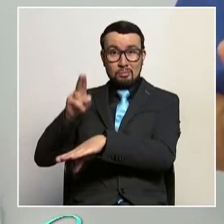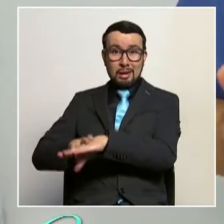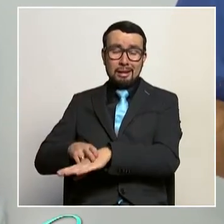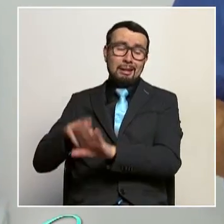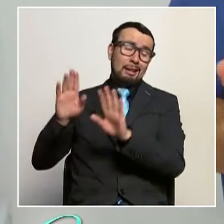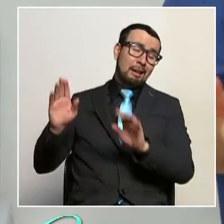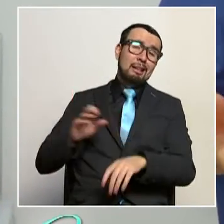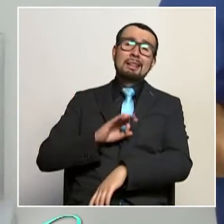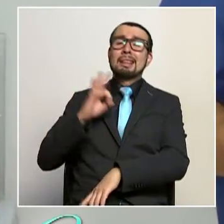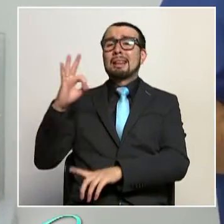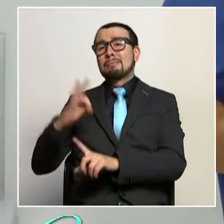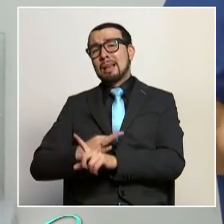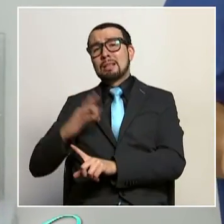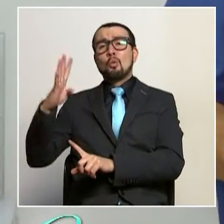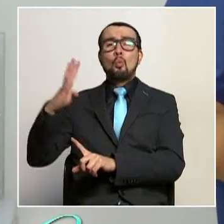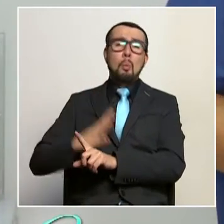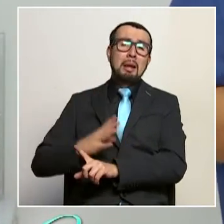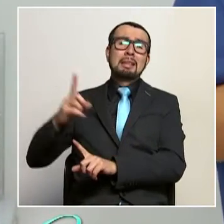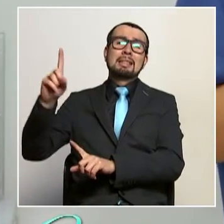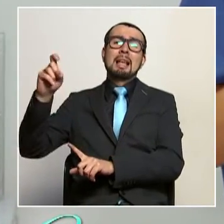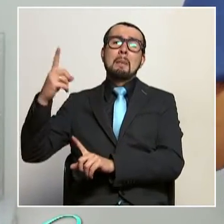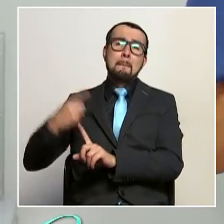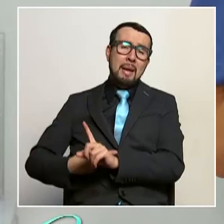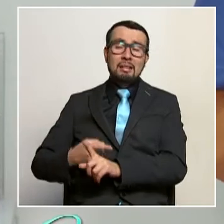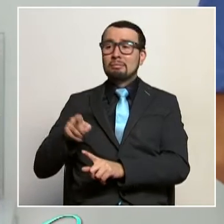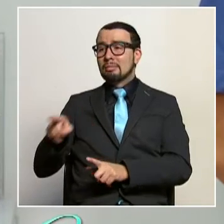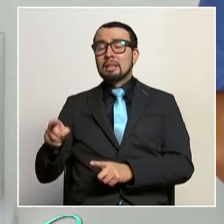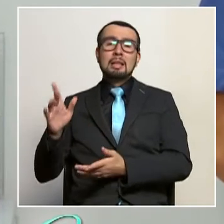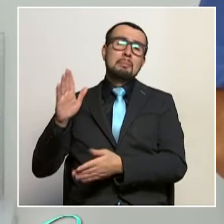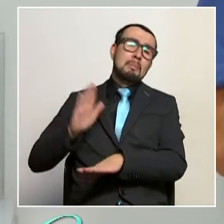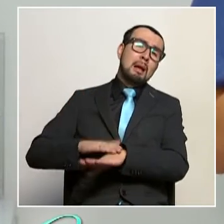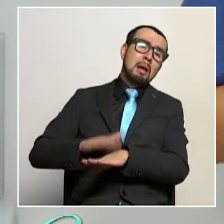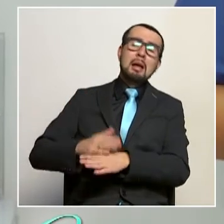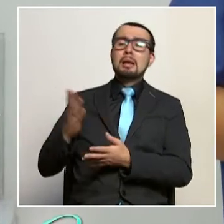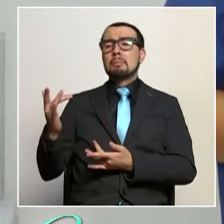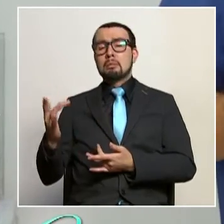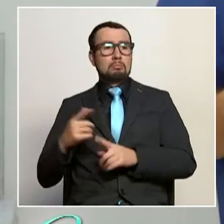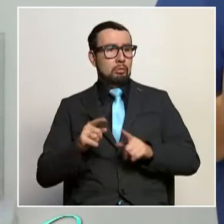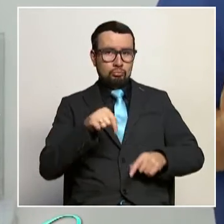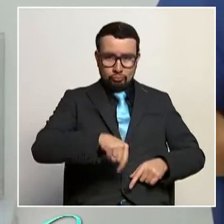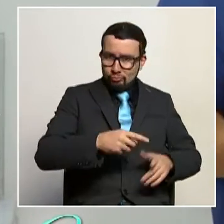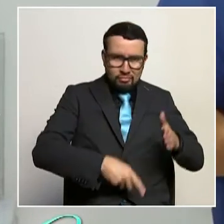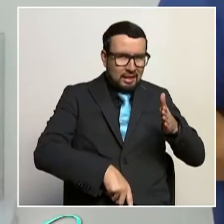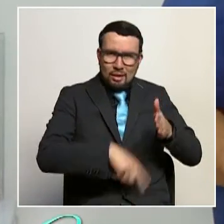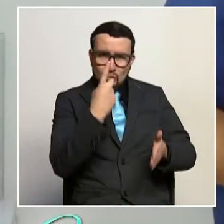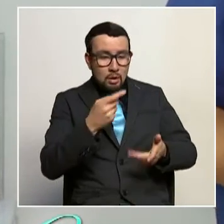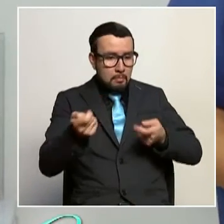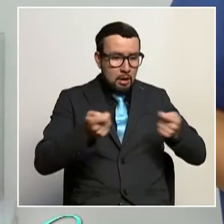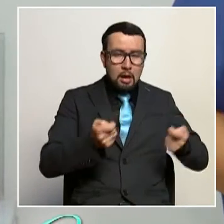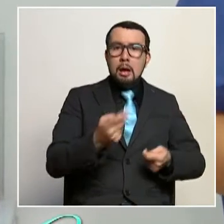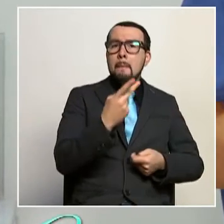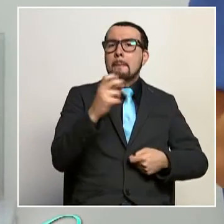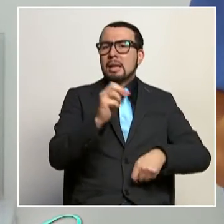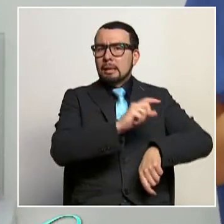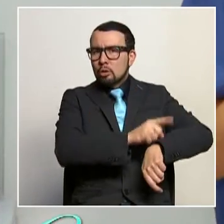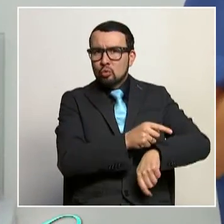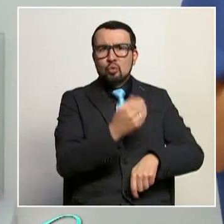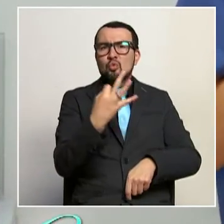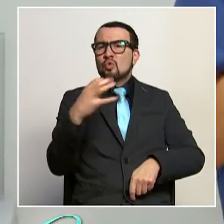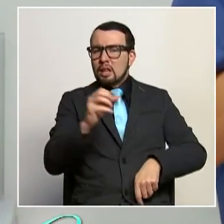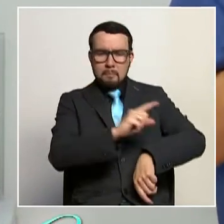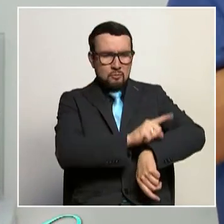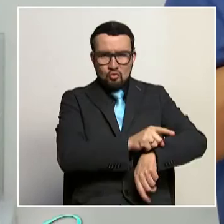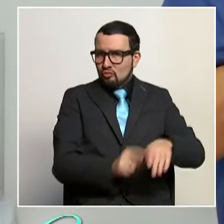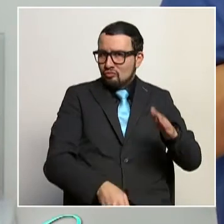3, 4 meses, 6 meses mientras le hacen la autorización de todo, y esto se lo hacemos a la paciente en 20 o 30 minutos.